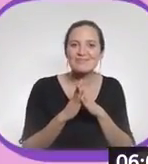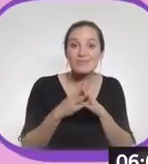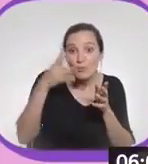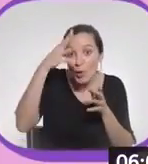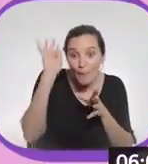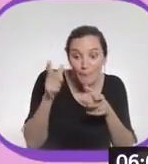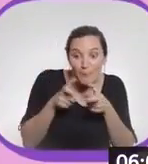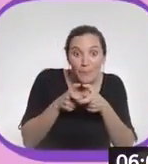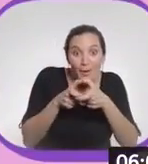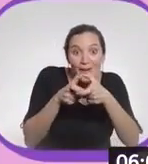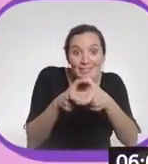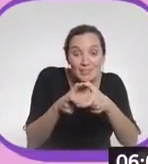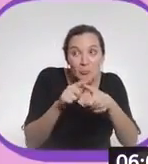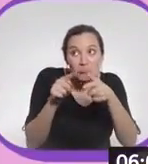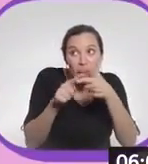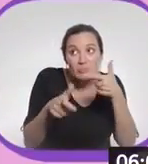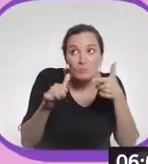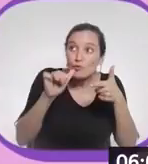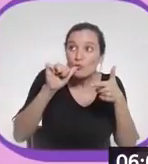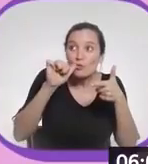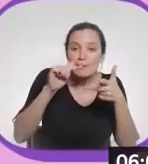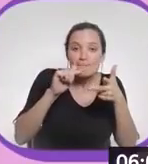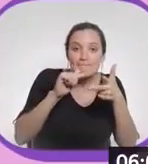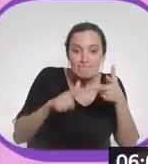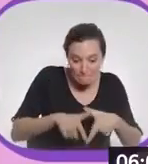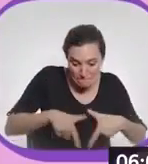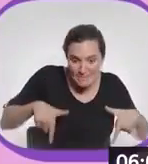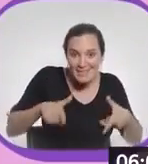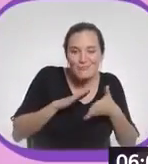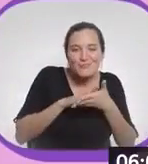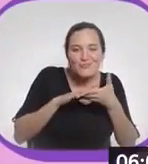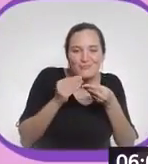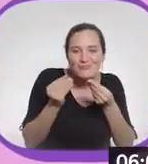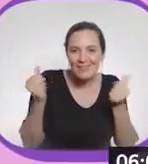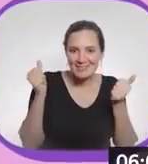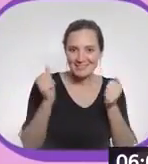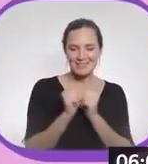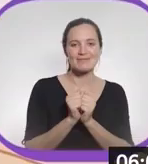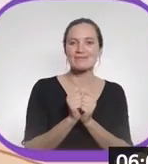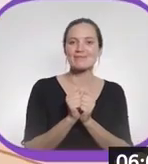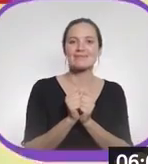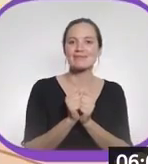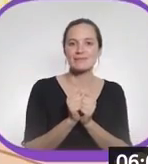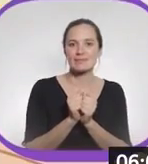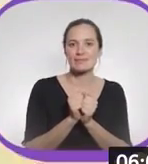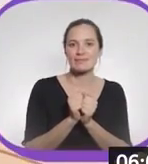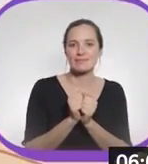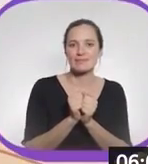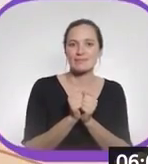un cordón blue de pollo, un nuevo biberón y un pañalito muy suavecito. Timmy usa palabras de gente grande.